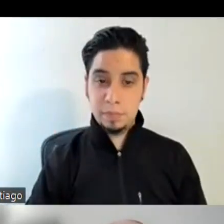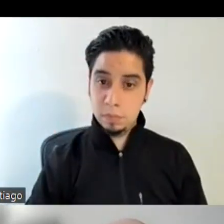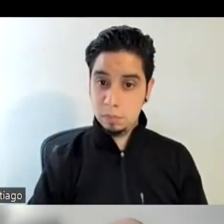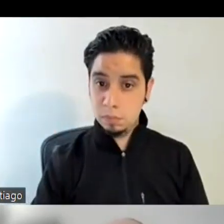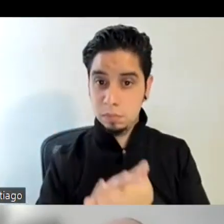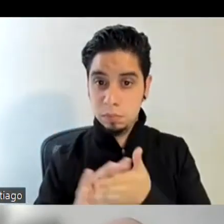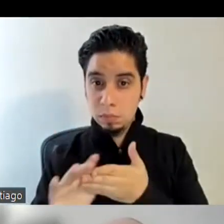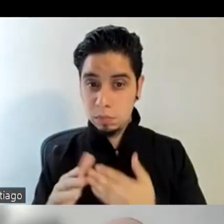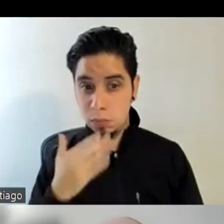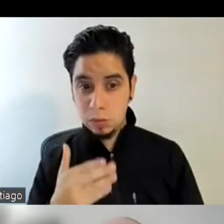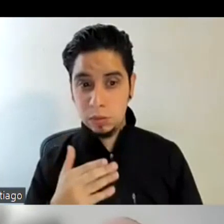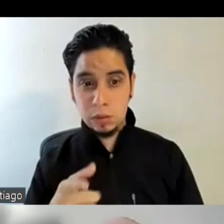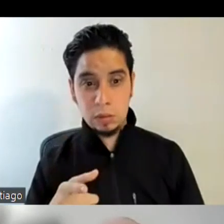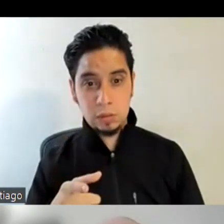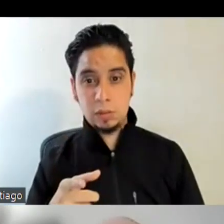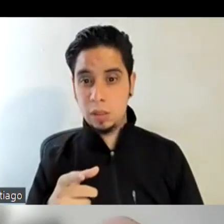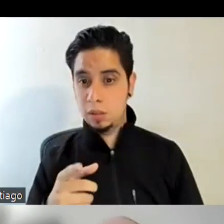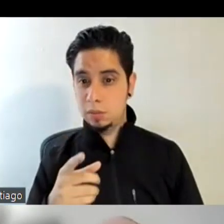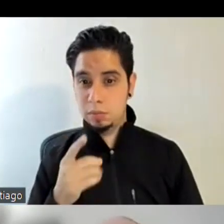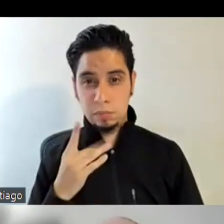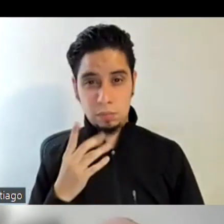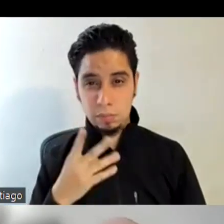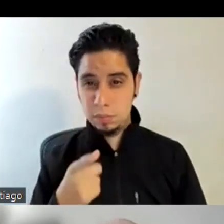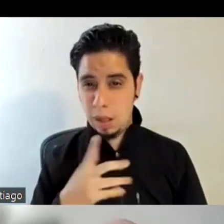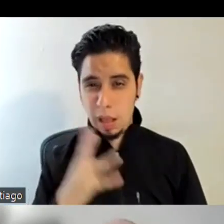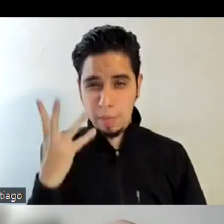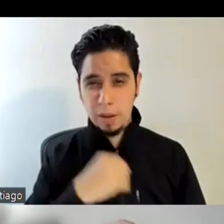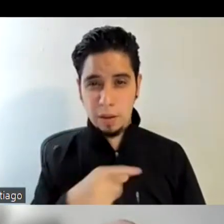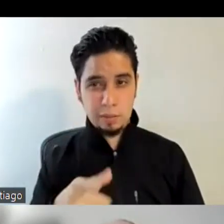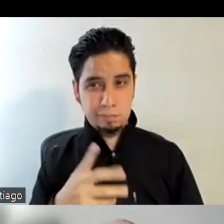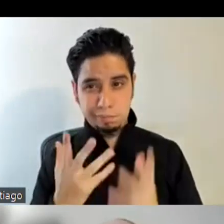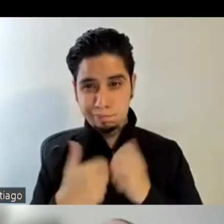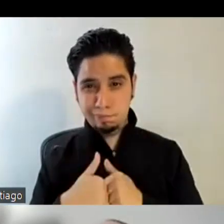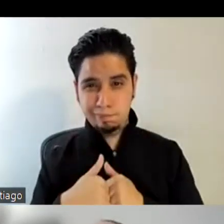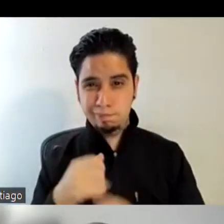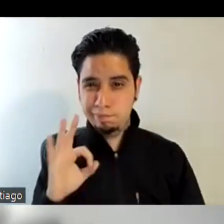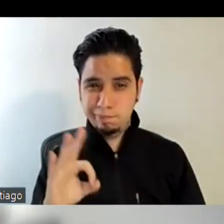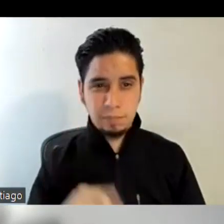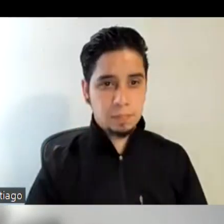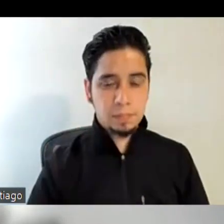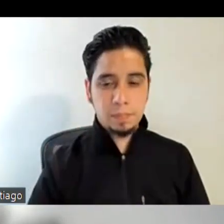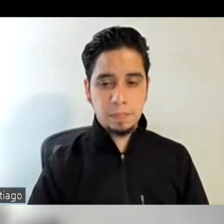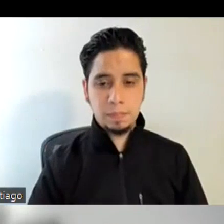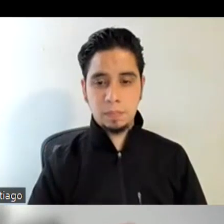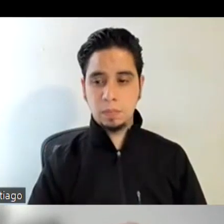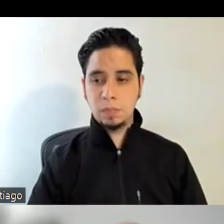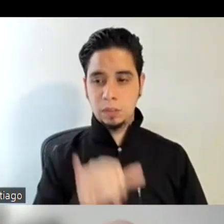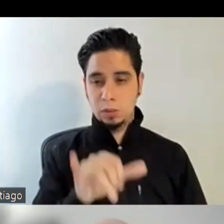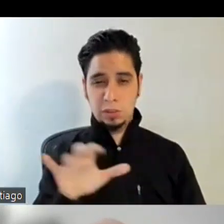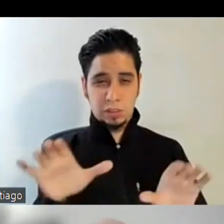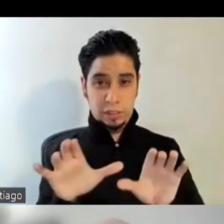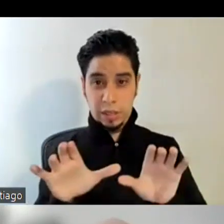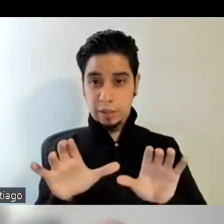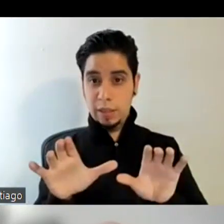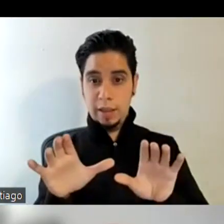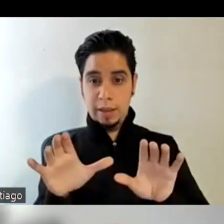bien. Muy esa bueno. Iluminación va a estar bella. Él es buenísimo. Él es muy bueno. Sí, muy bueno. Esta pieza entonces se hace al aire libre.